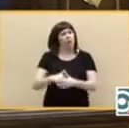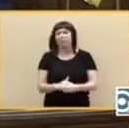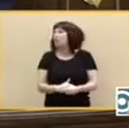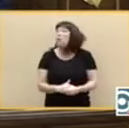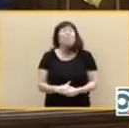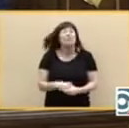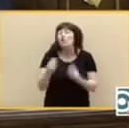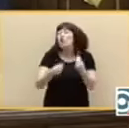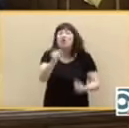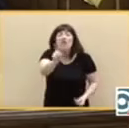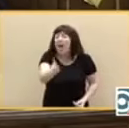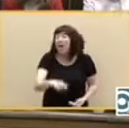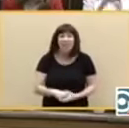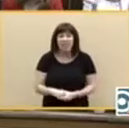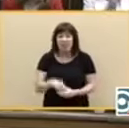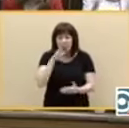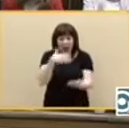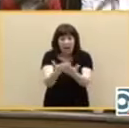mismo...